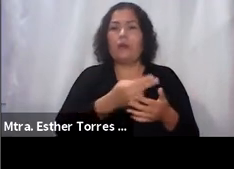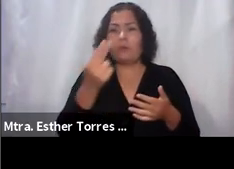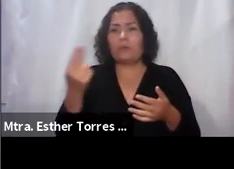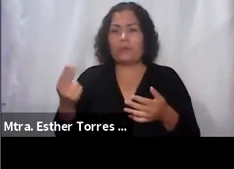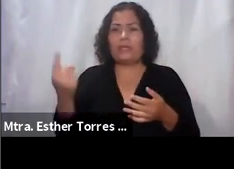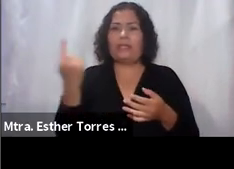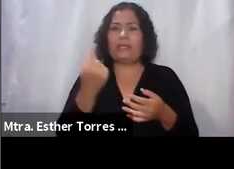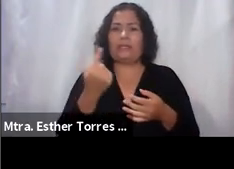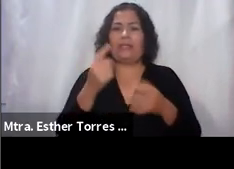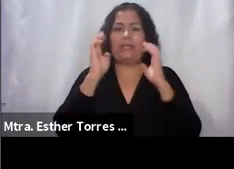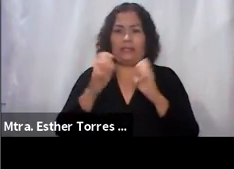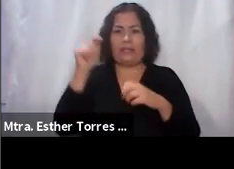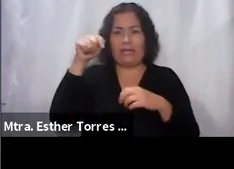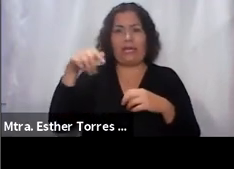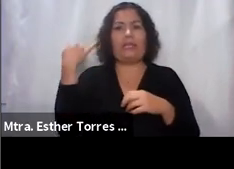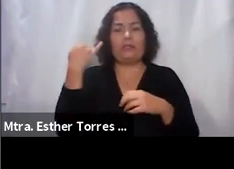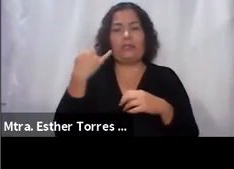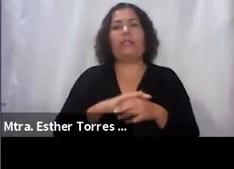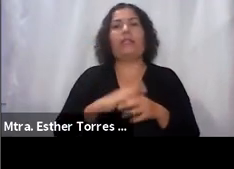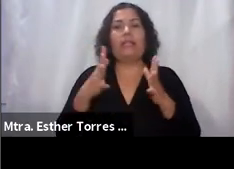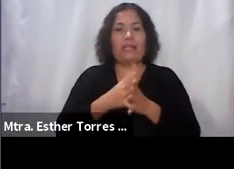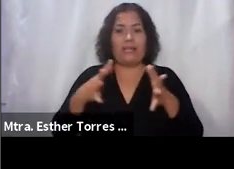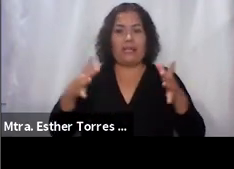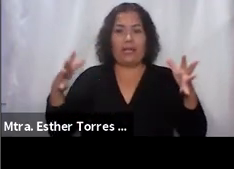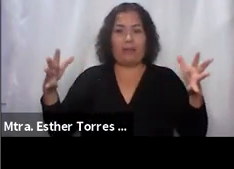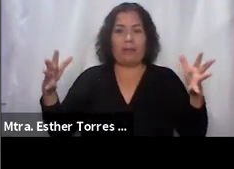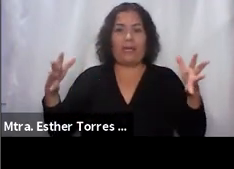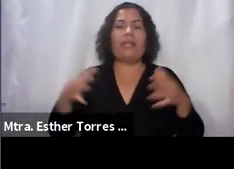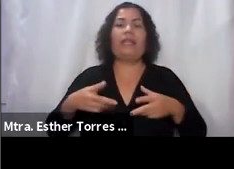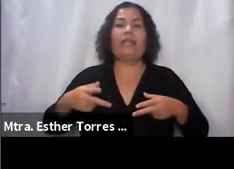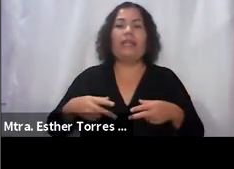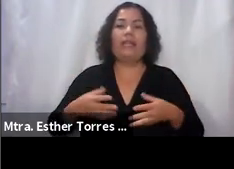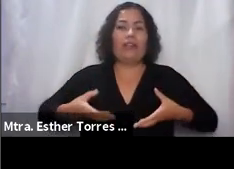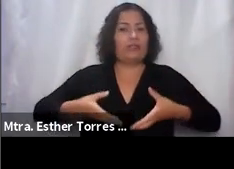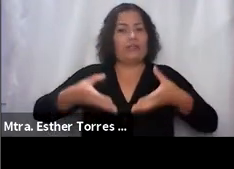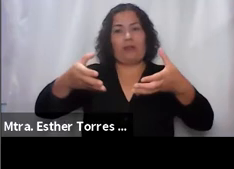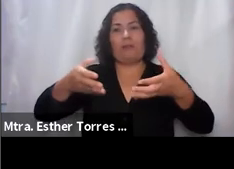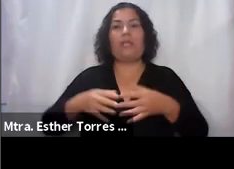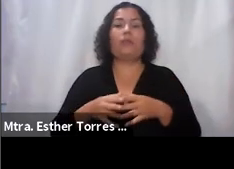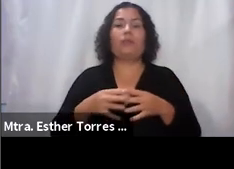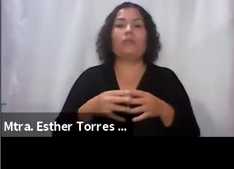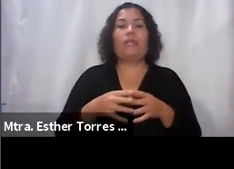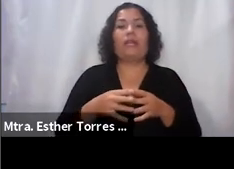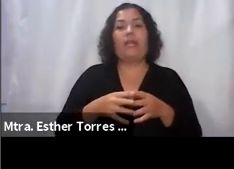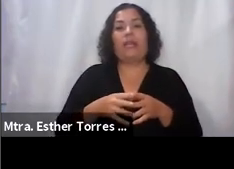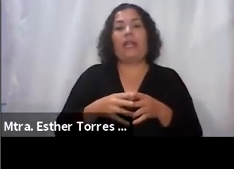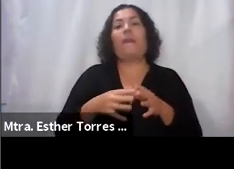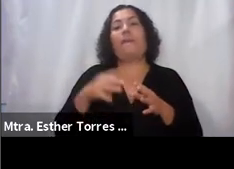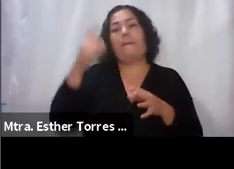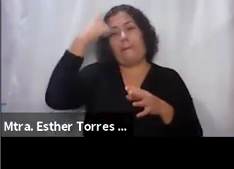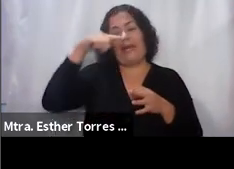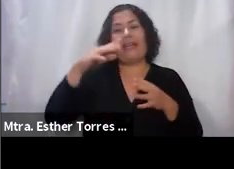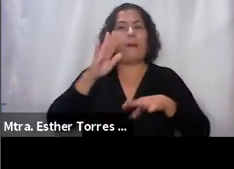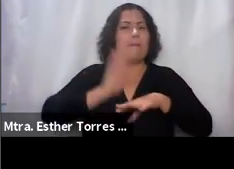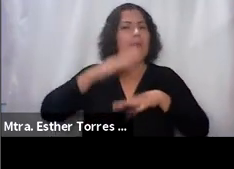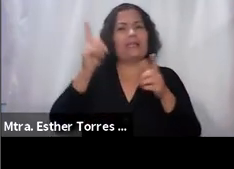donde se amplía, ¿no? La vía peatonal hacia el arroyo vehicular, ¿no? Para agrandar este espacio